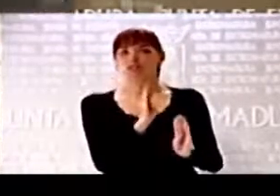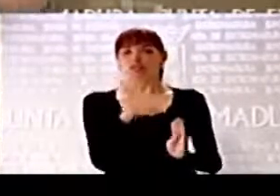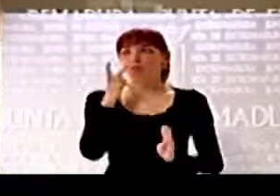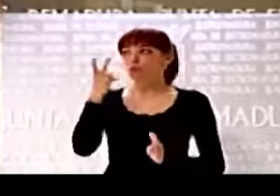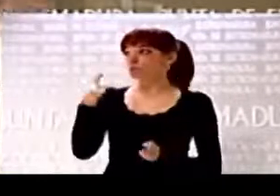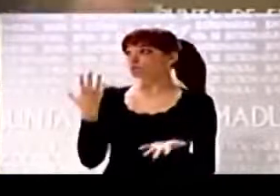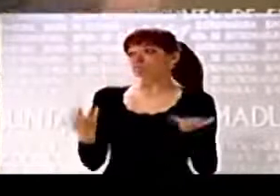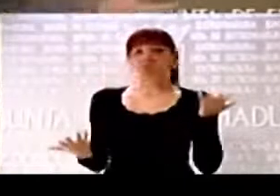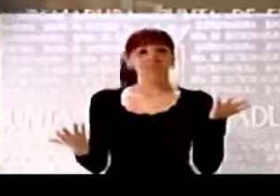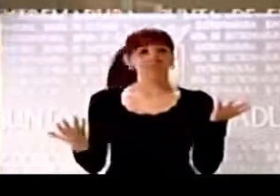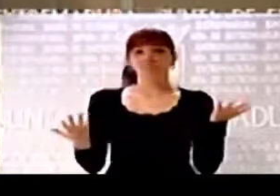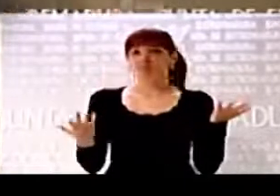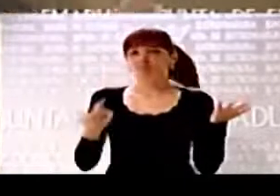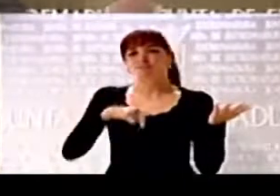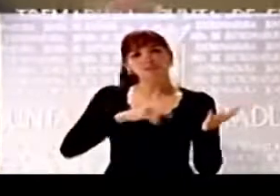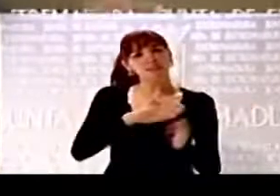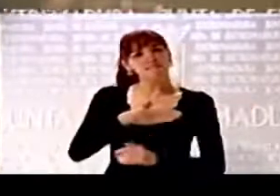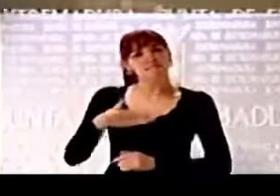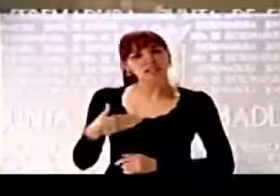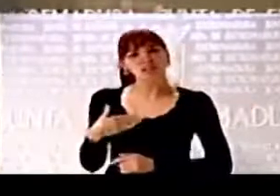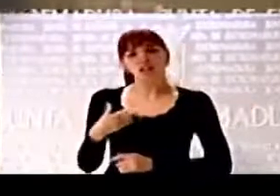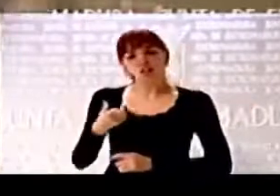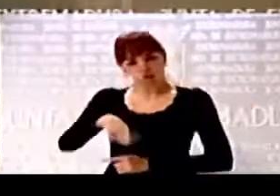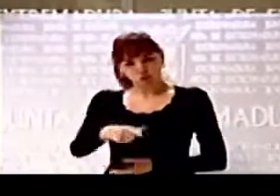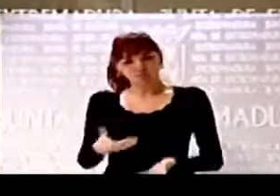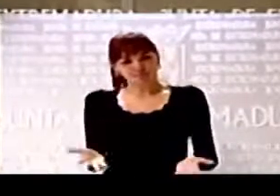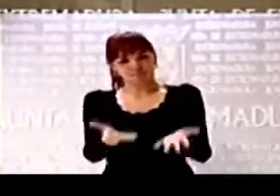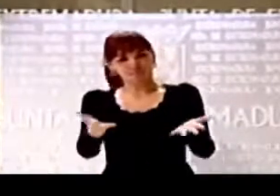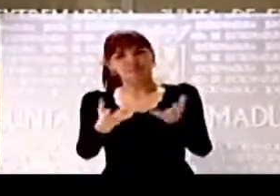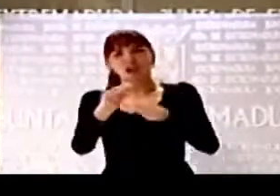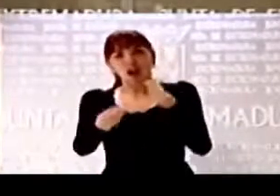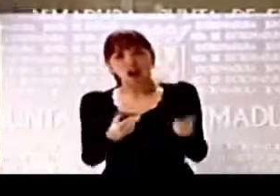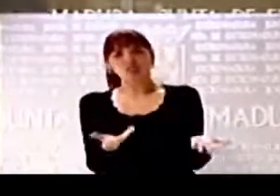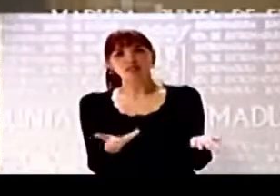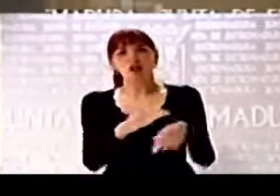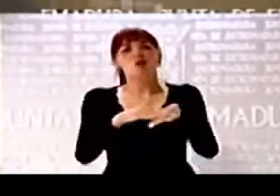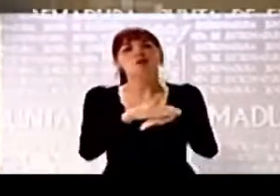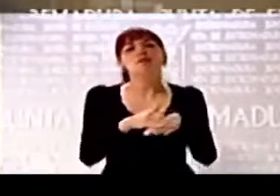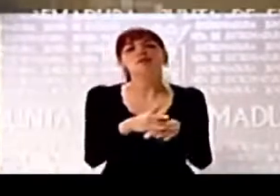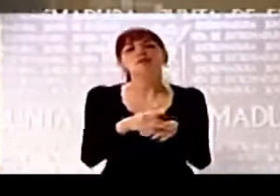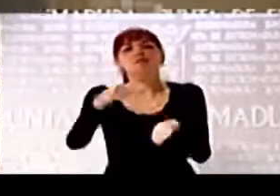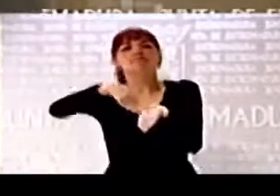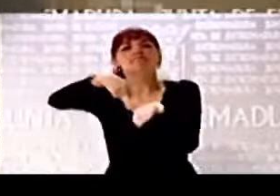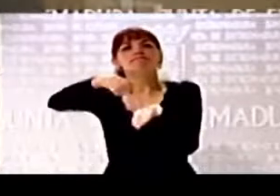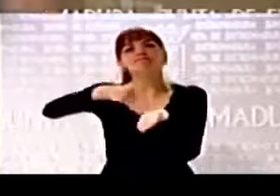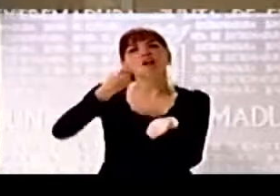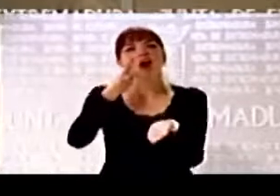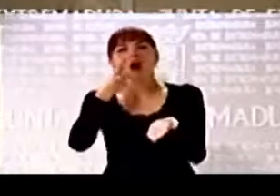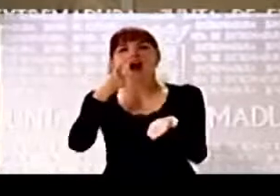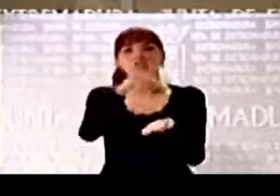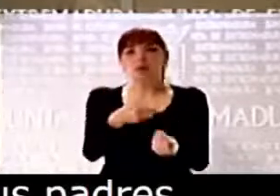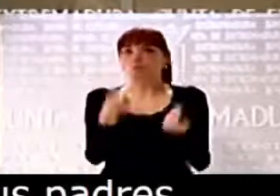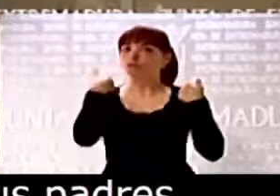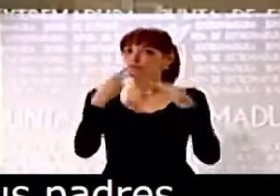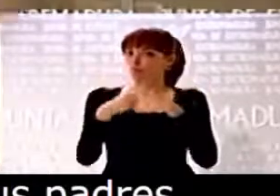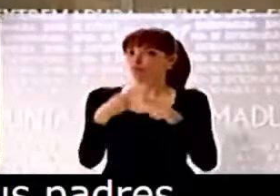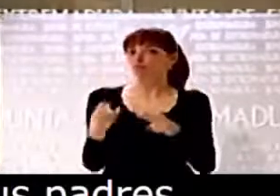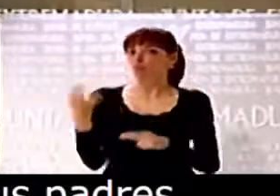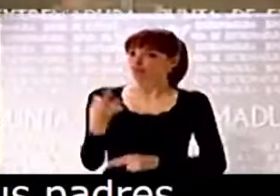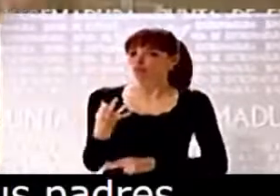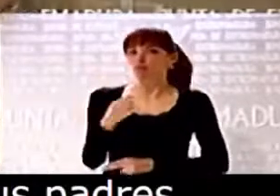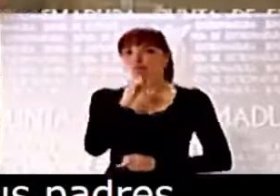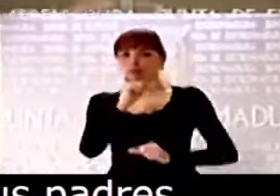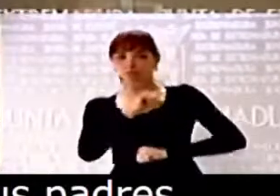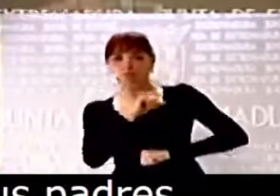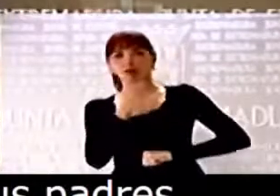nada, pero como ellos esperan cosas de nosotros, esperan cosas de nosotros como gobernantes, esperan cosas de nosotros como responsables políticos, esperan